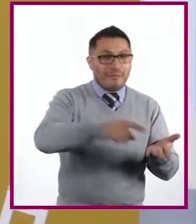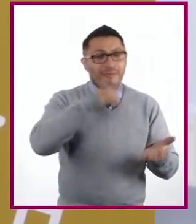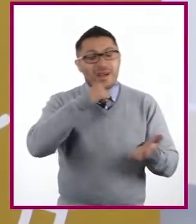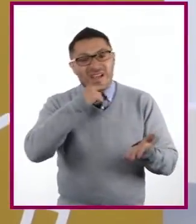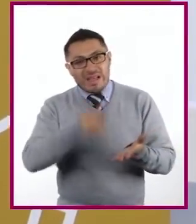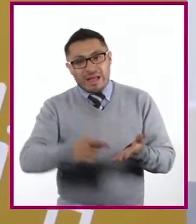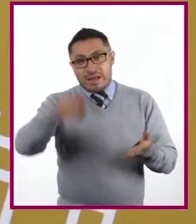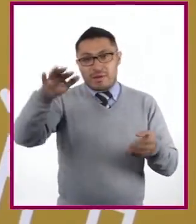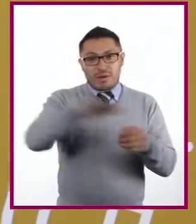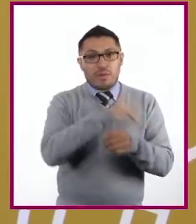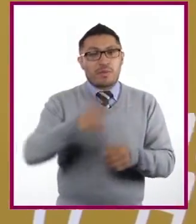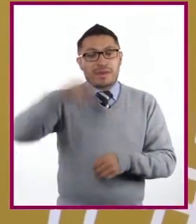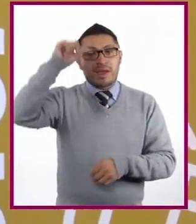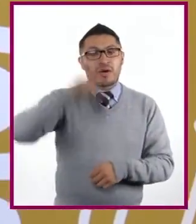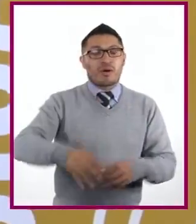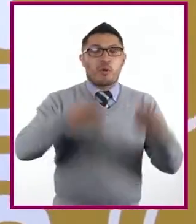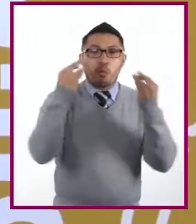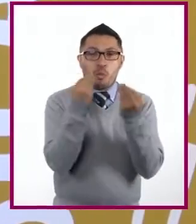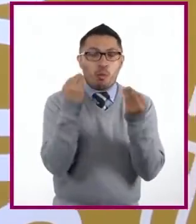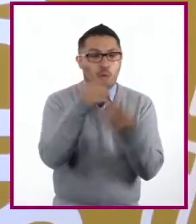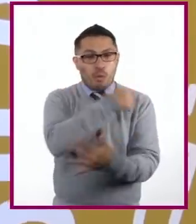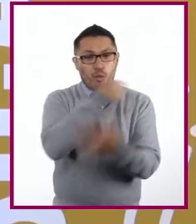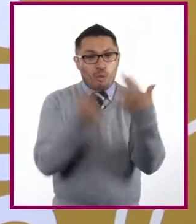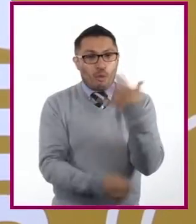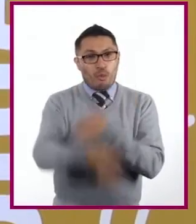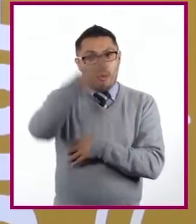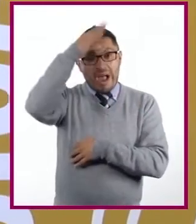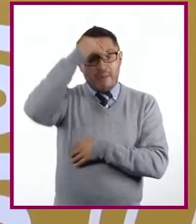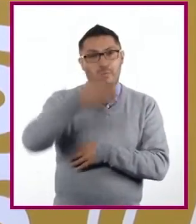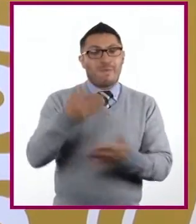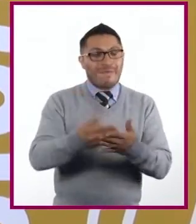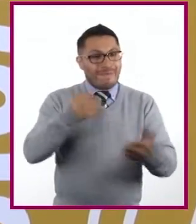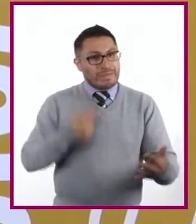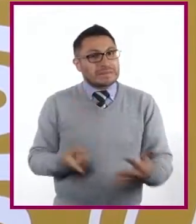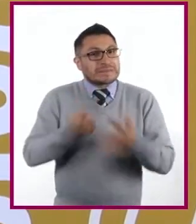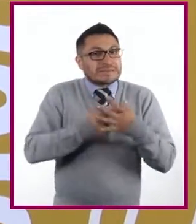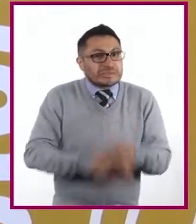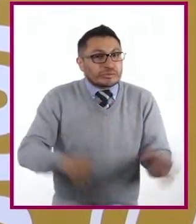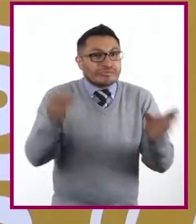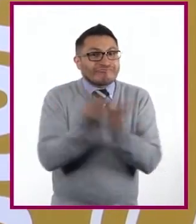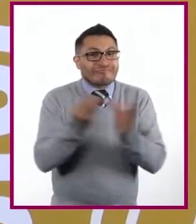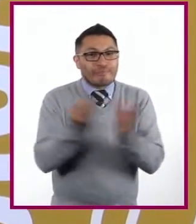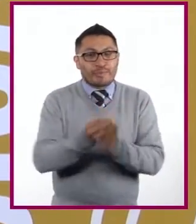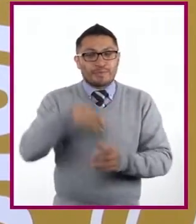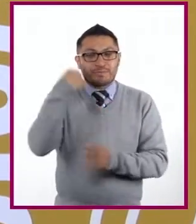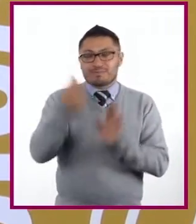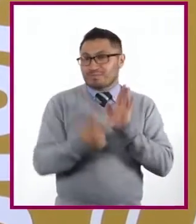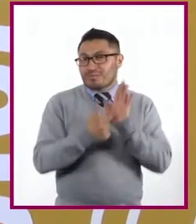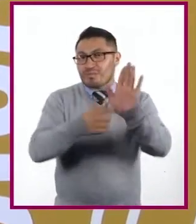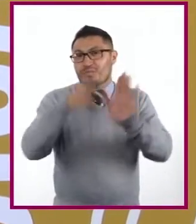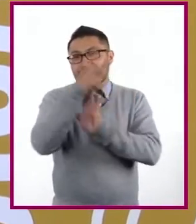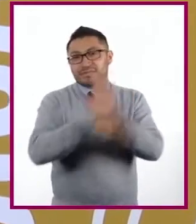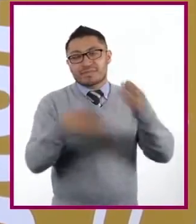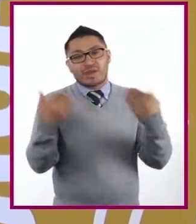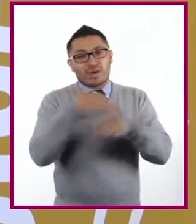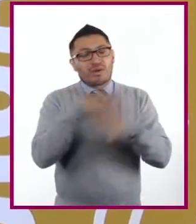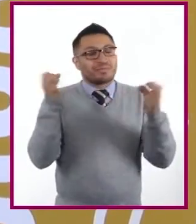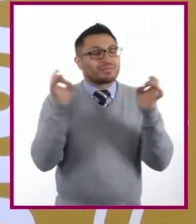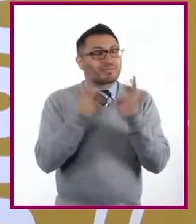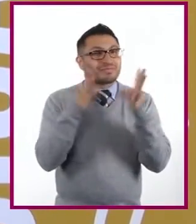muchas cosas interesantes. Antes de entrar de lleno con la asignatura, quiero mostrarles un video sobre un hecho